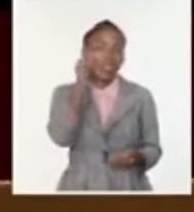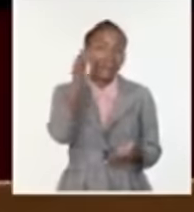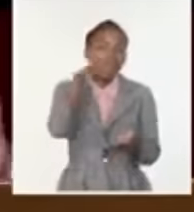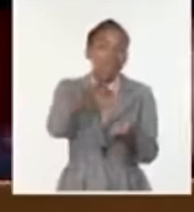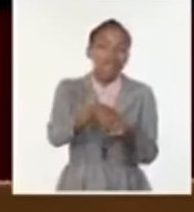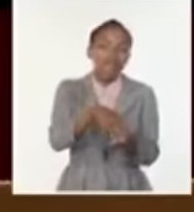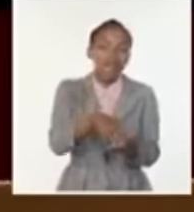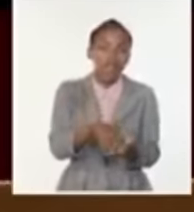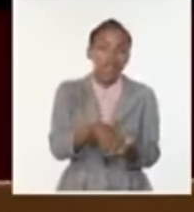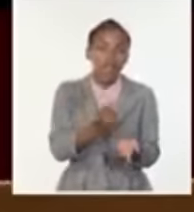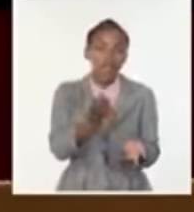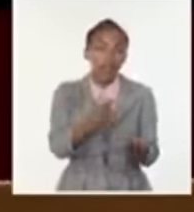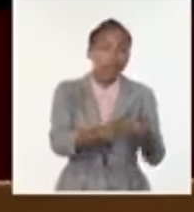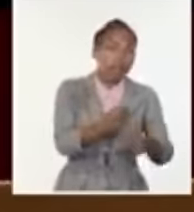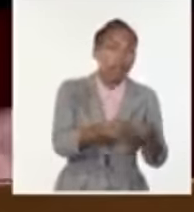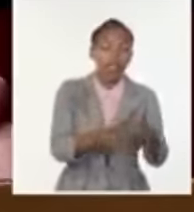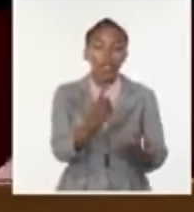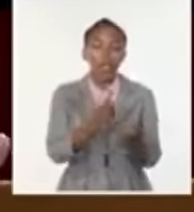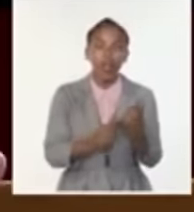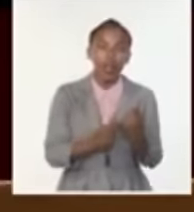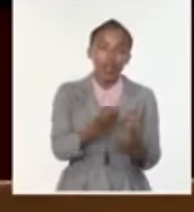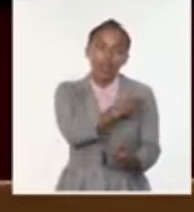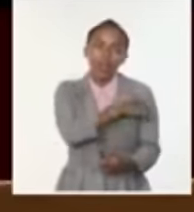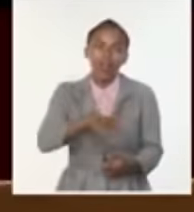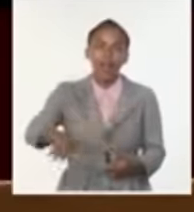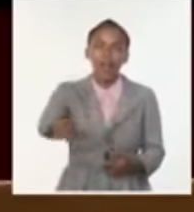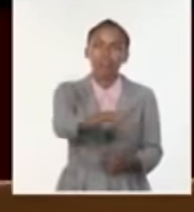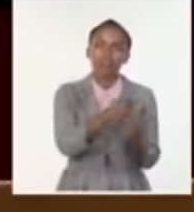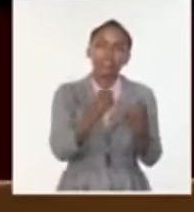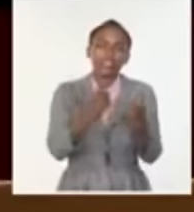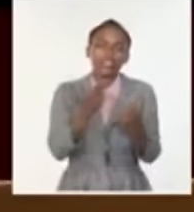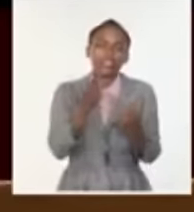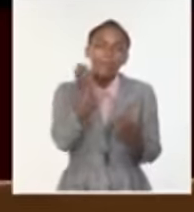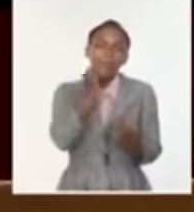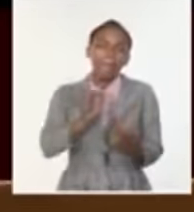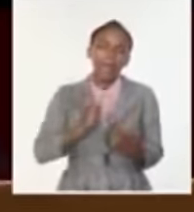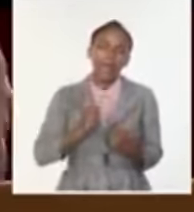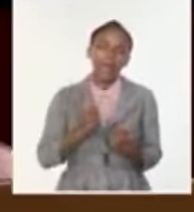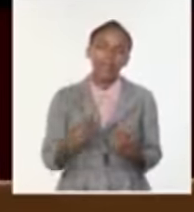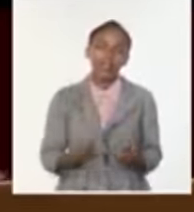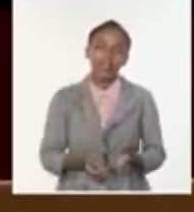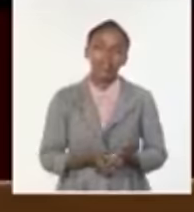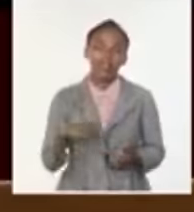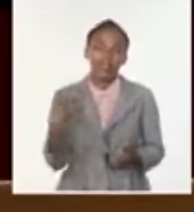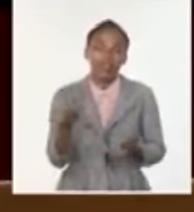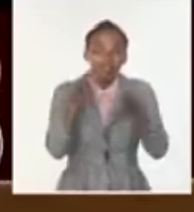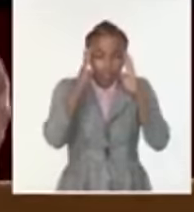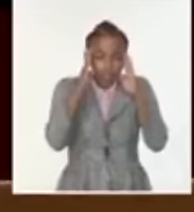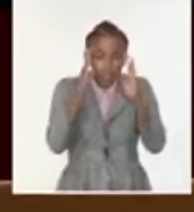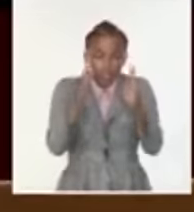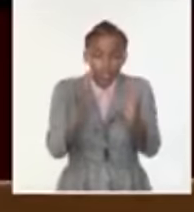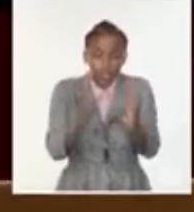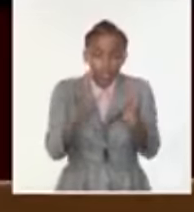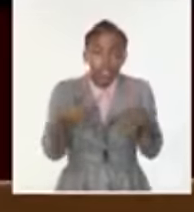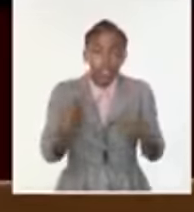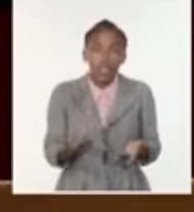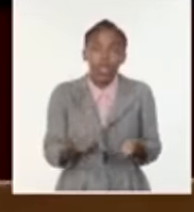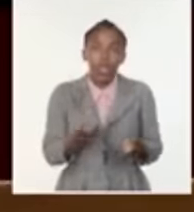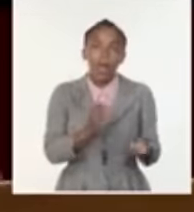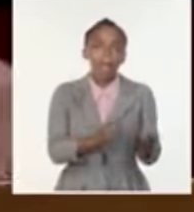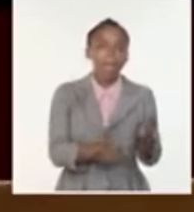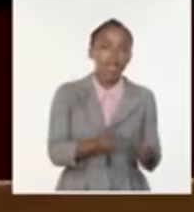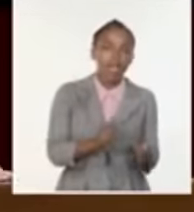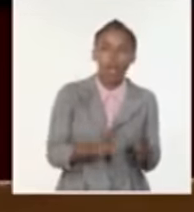nada más de feria. Muy buena la feria, que sea una feria, pero tenemos que trabajar y concentrarnos en que todos los días en los mercados y los